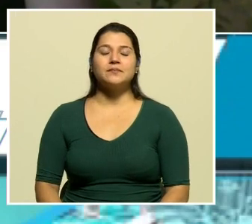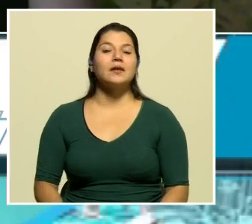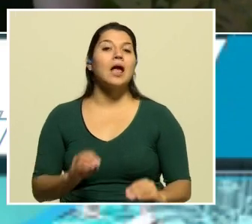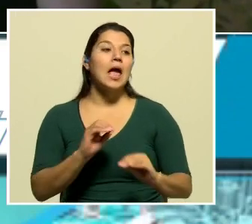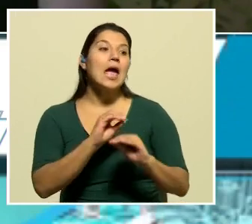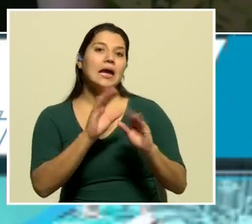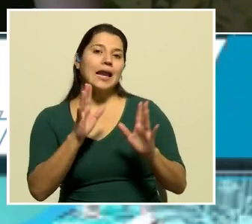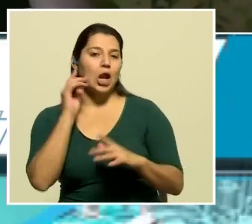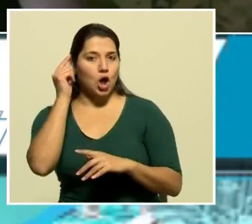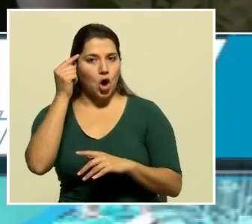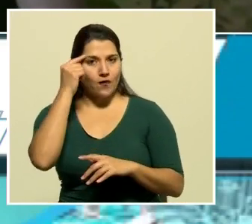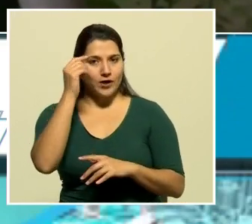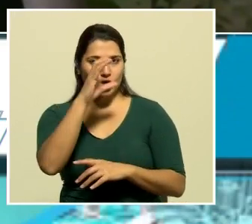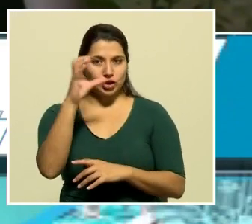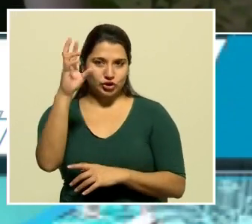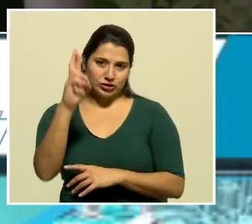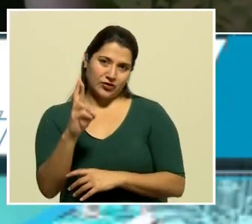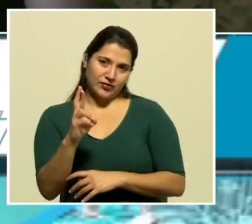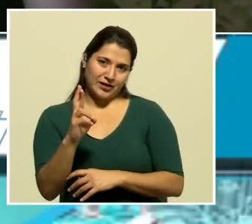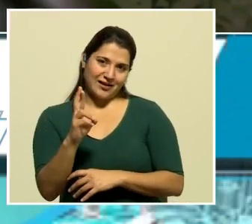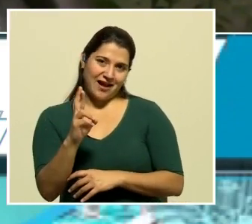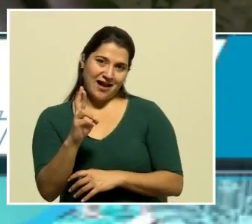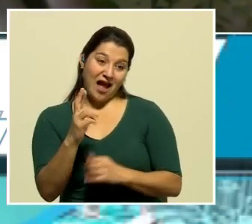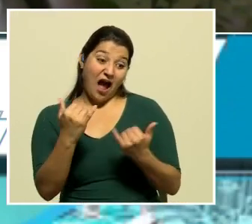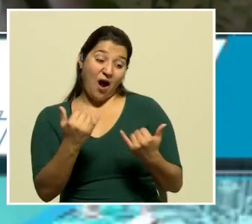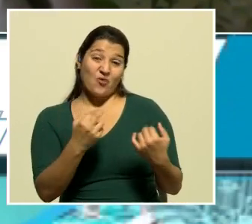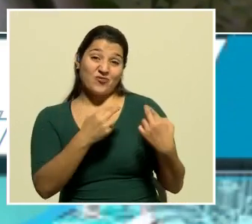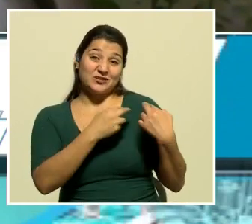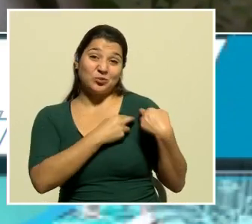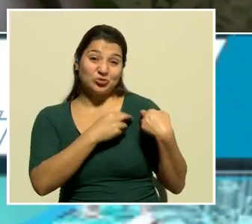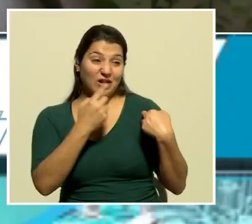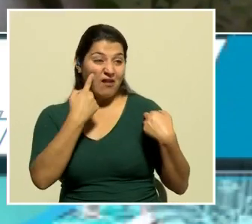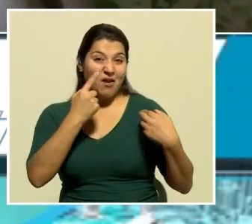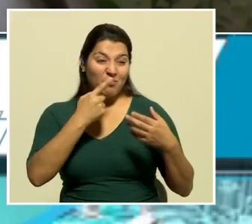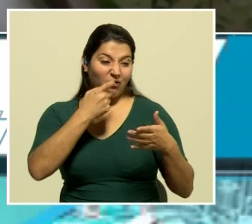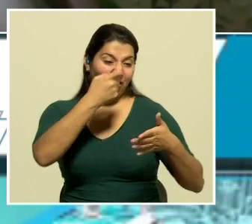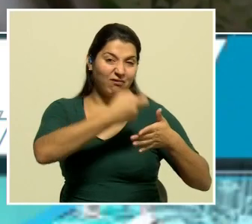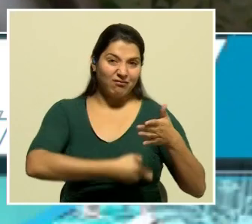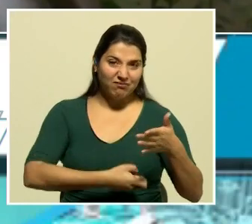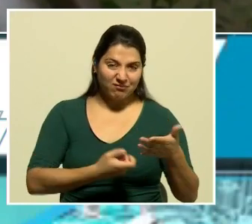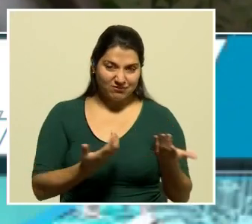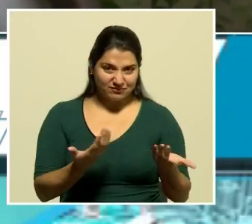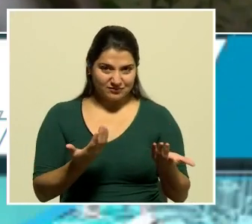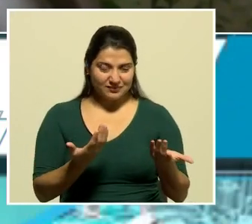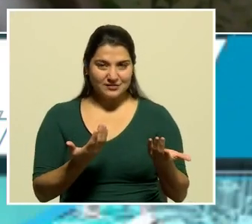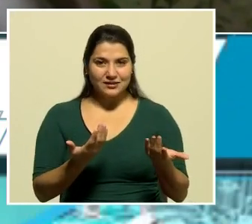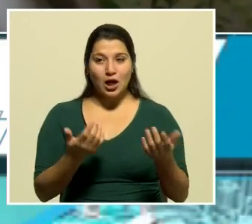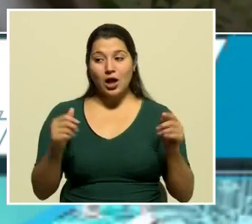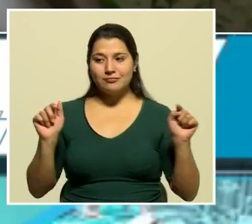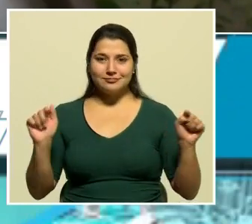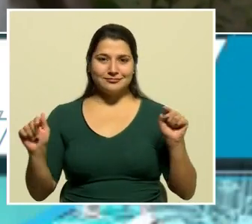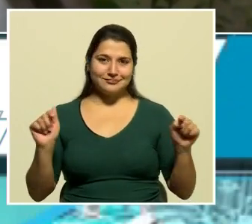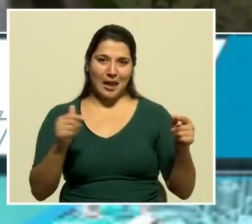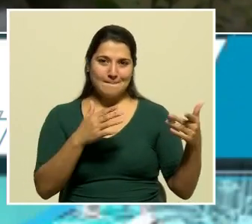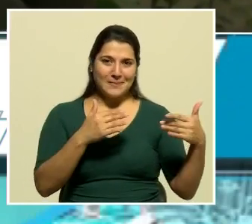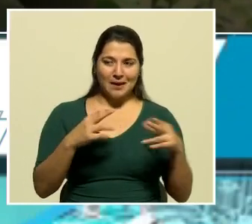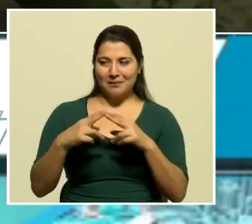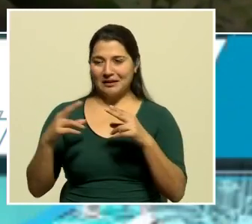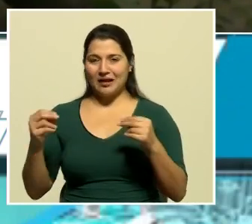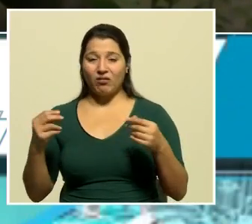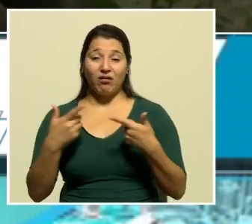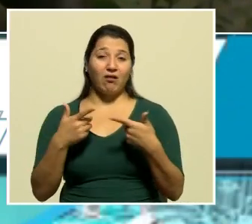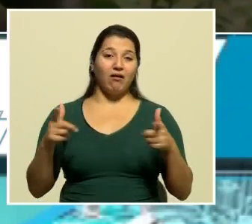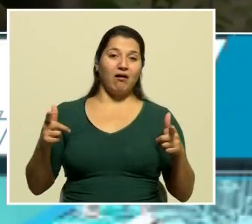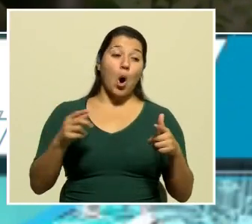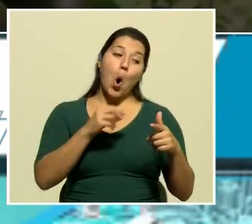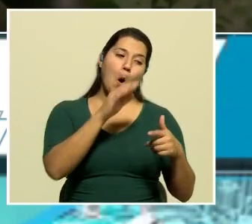Claro, el gobierno de Costa Rica es el que está tallándolos, por decirlo con un lenguaje popular, y claro, se